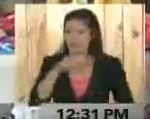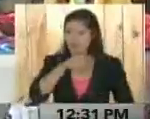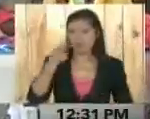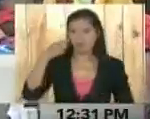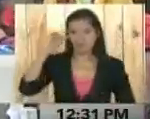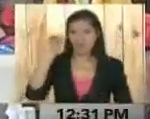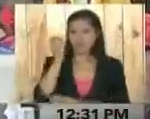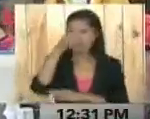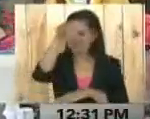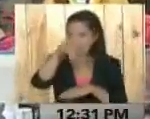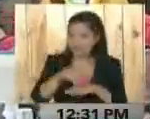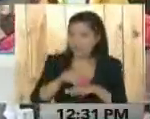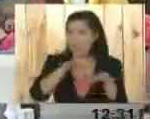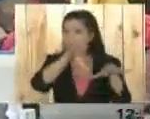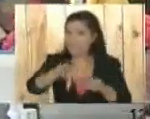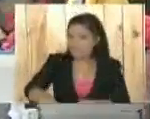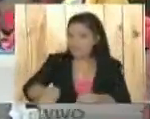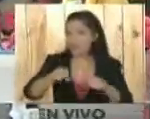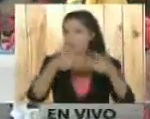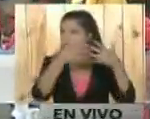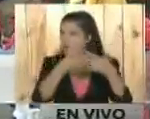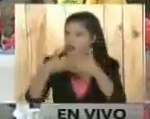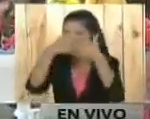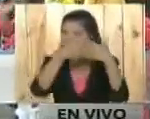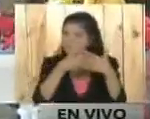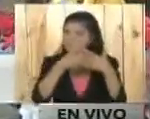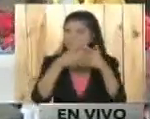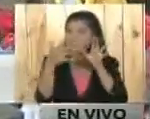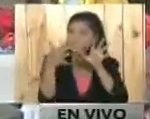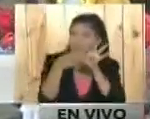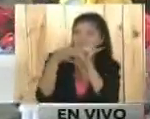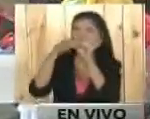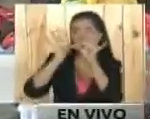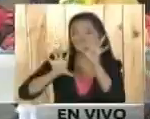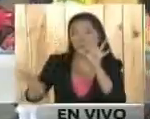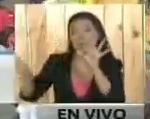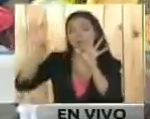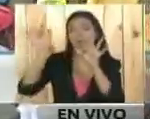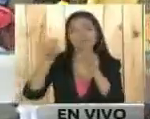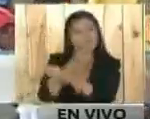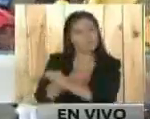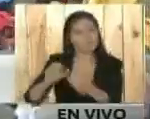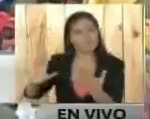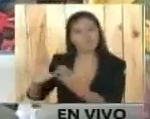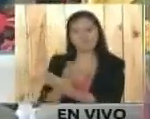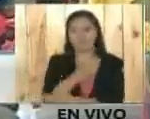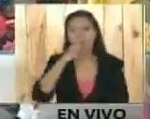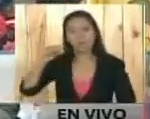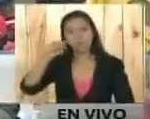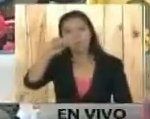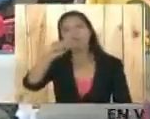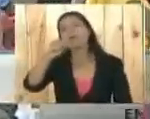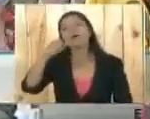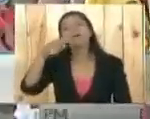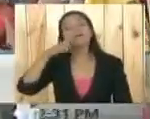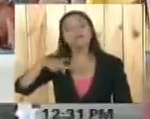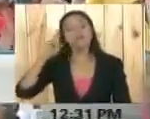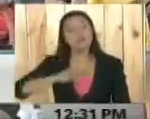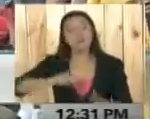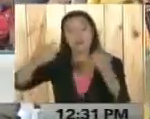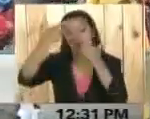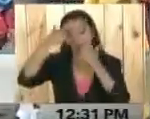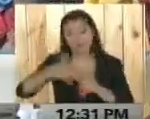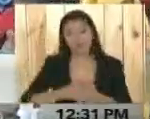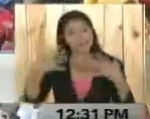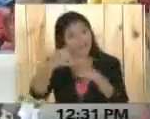burguesa, ni el imperio norteamericano y sus aliados en el mundo podrán con el pueblo de Bolívar y de Chávez. ¡Que viva Bolívar!